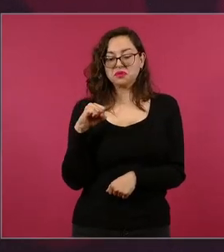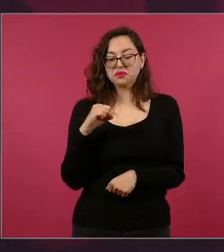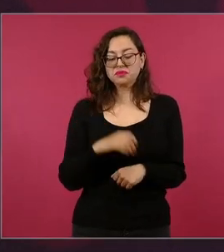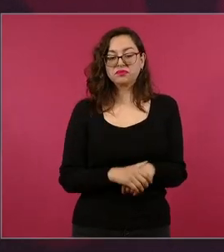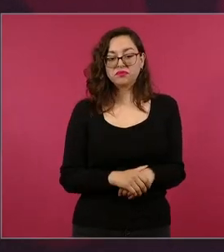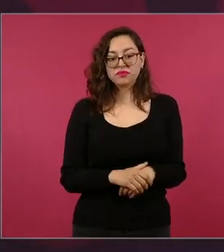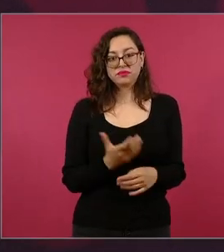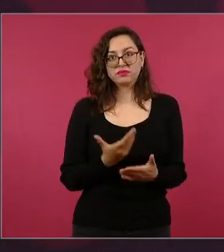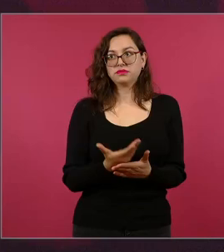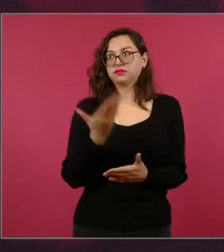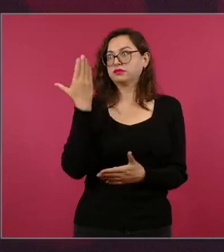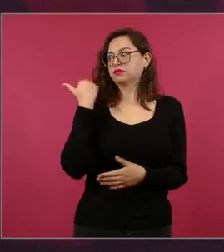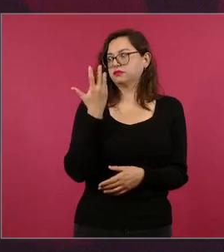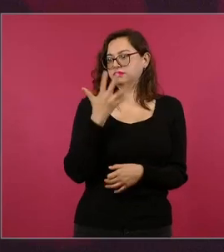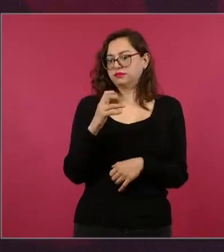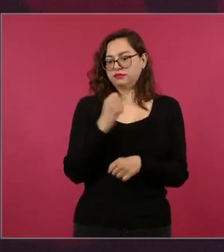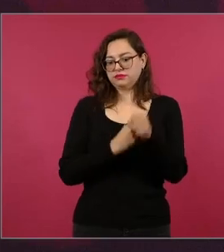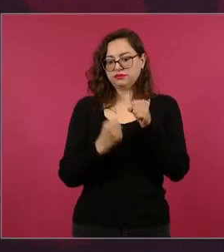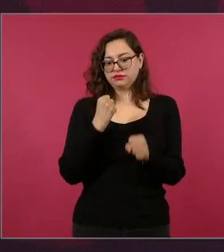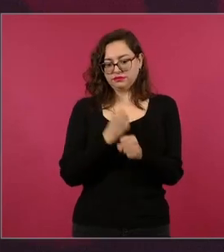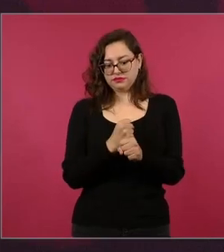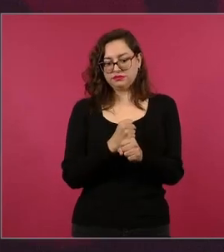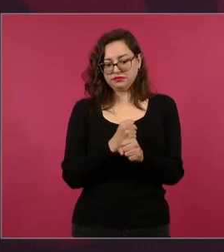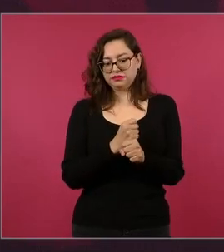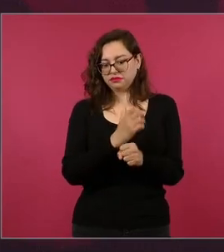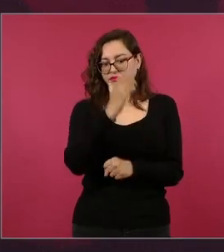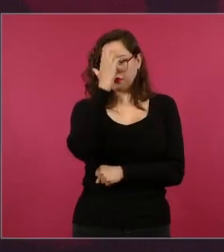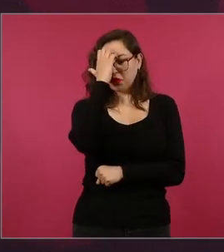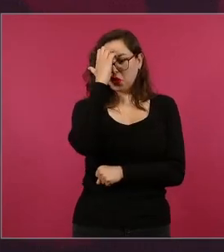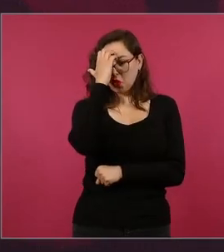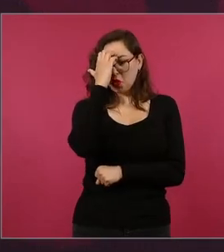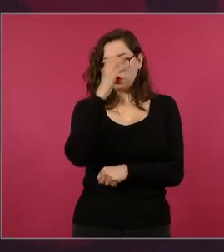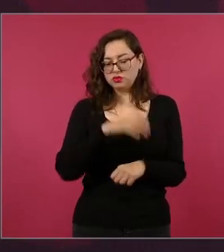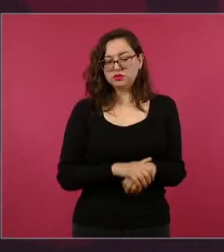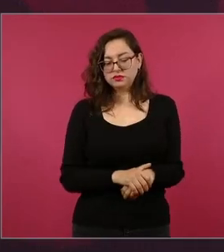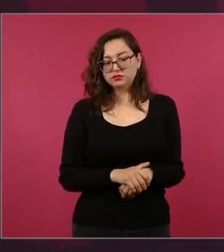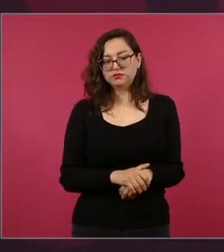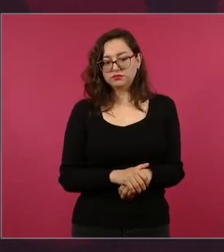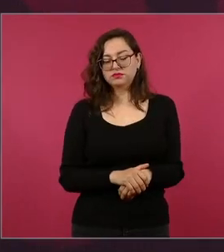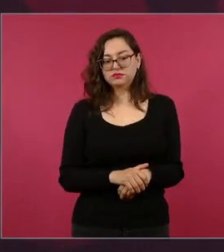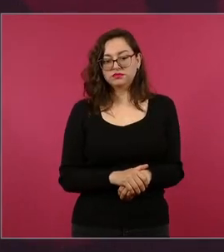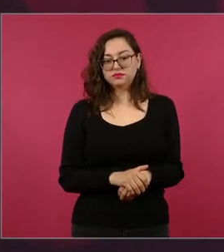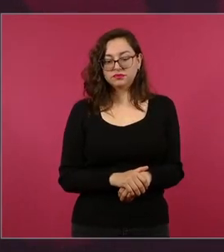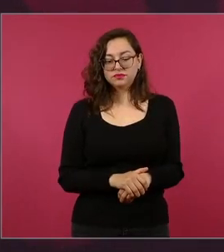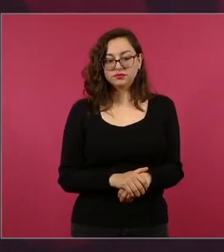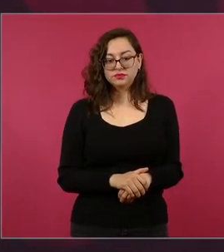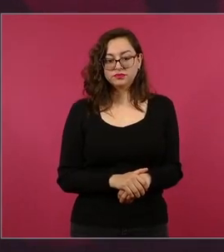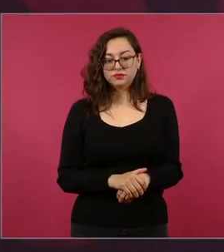hace 10 años que fui a París.